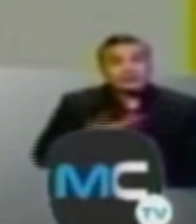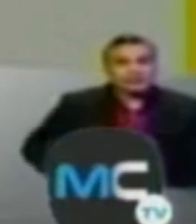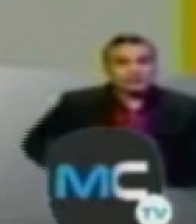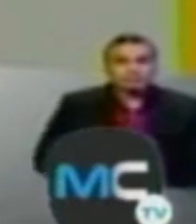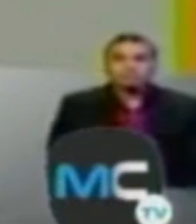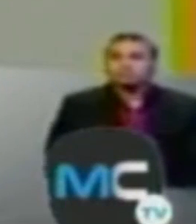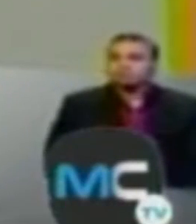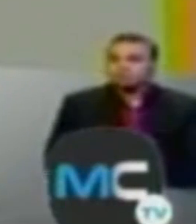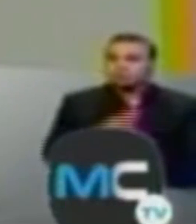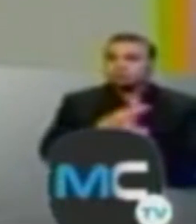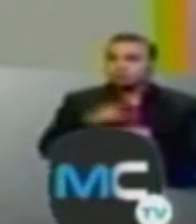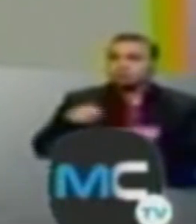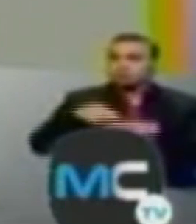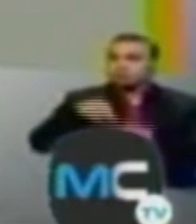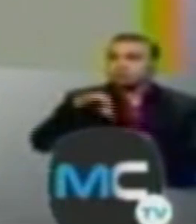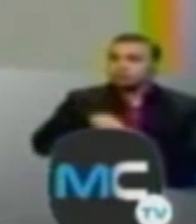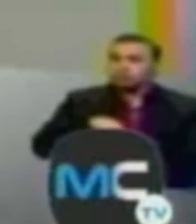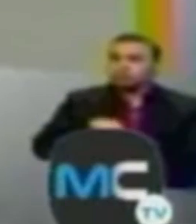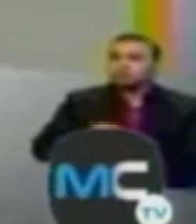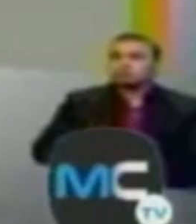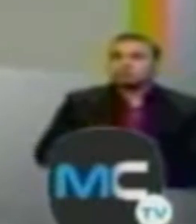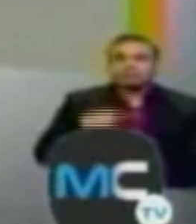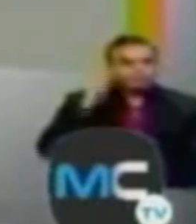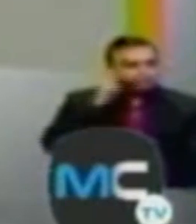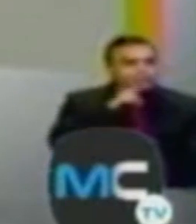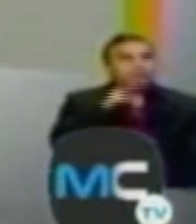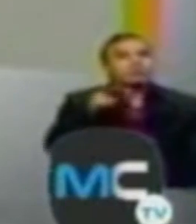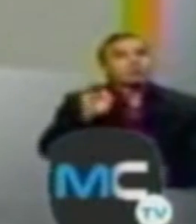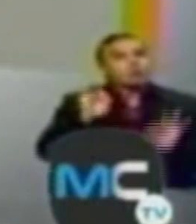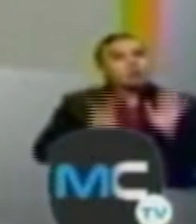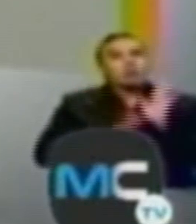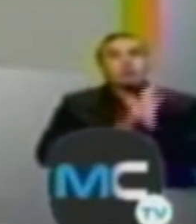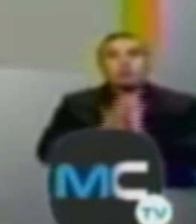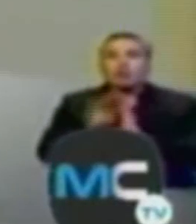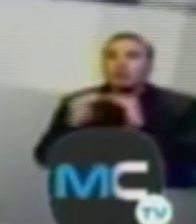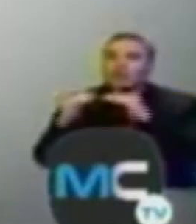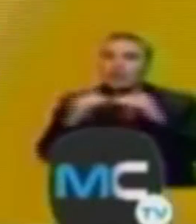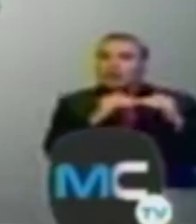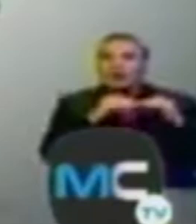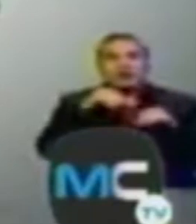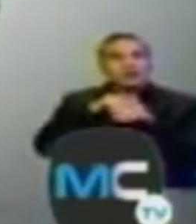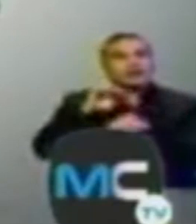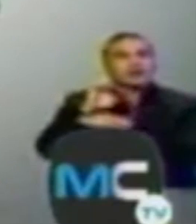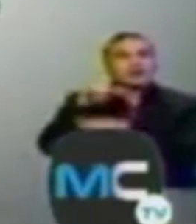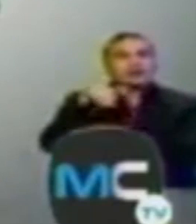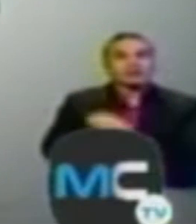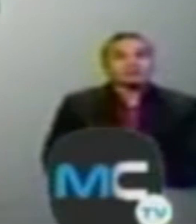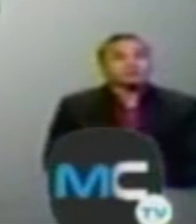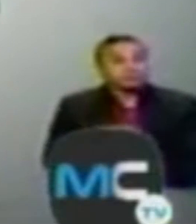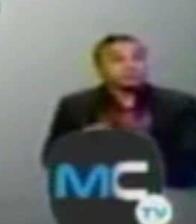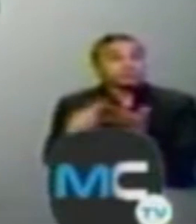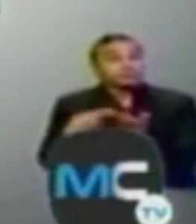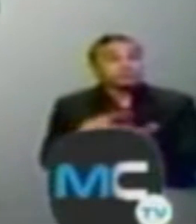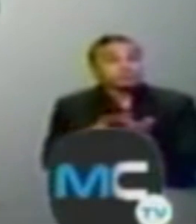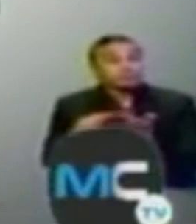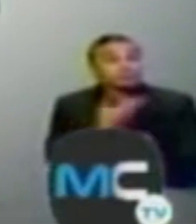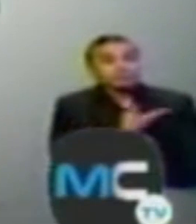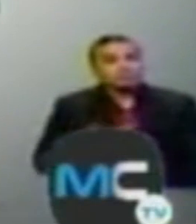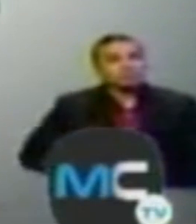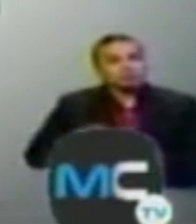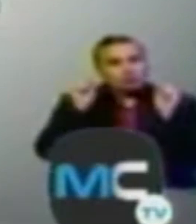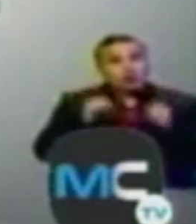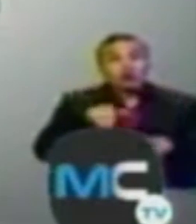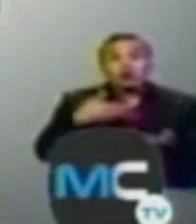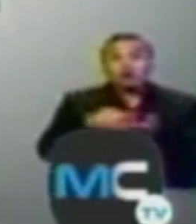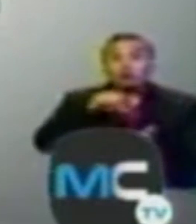El debate presidencial obligatorio entre los candidatos a segunda vuelta, Andrés Daraos y Guillermo Lasso, se llevó a cabo la noche de ayer, en donde expusieron sus propuestas